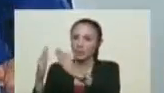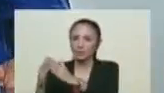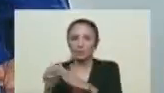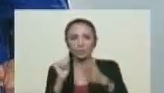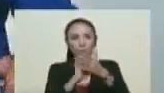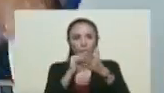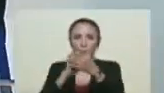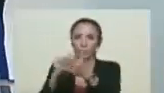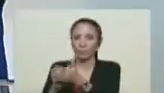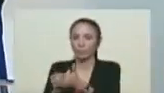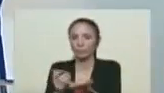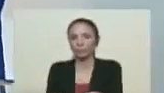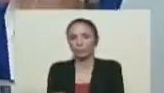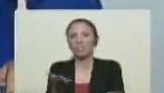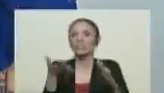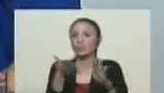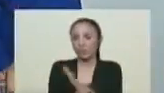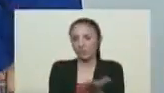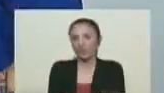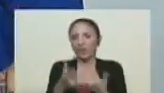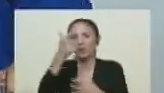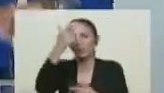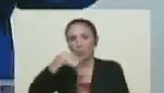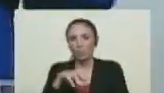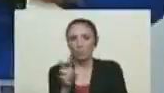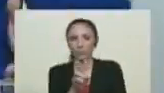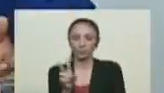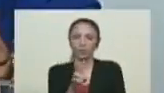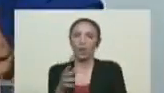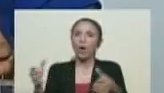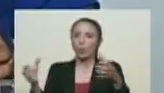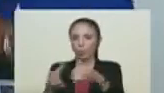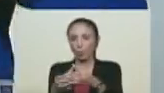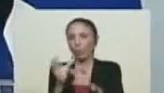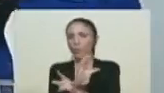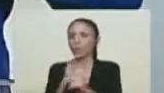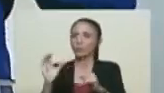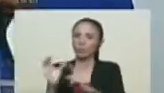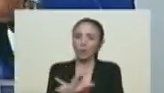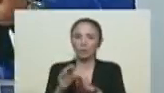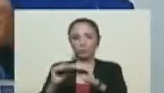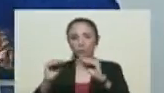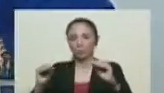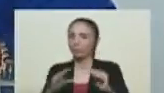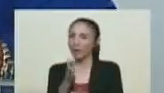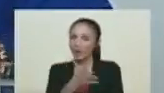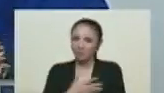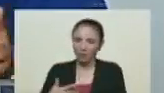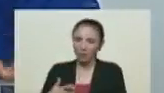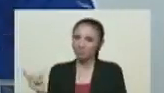a ti, los convoca a ustedes. Están todos convocados. Al movimiento